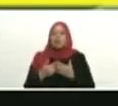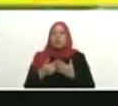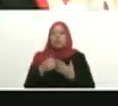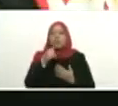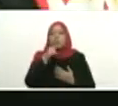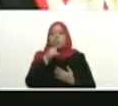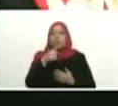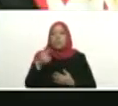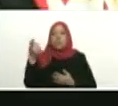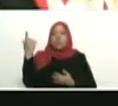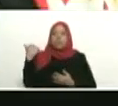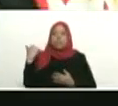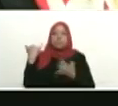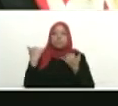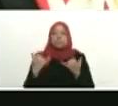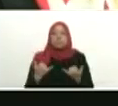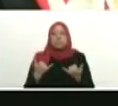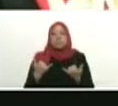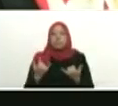allá.